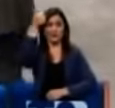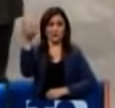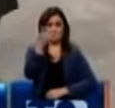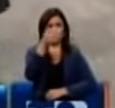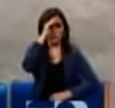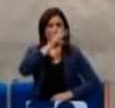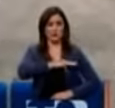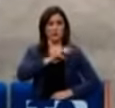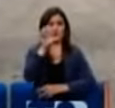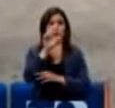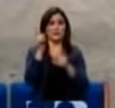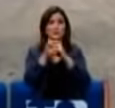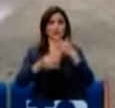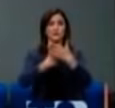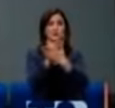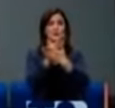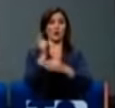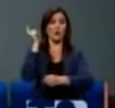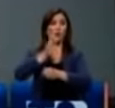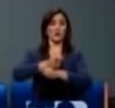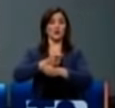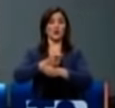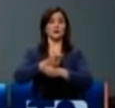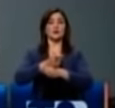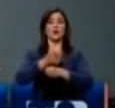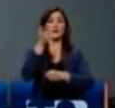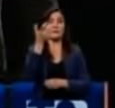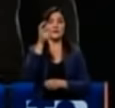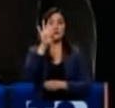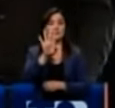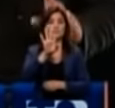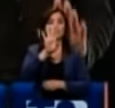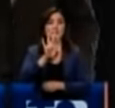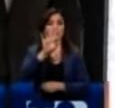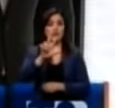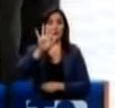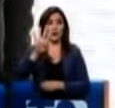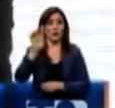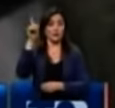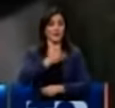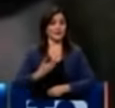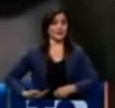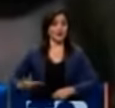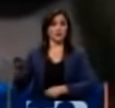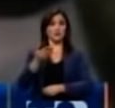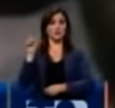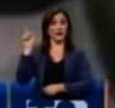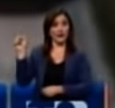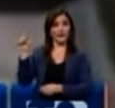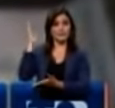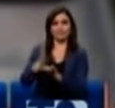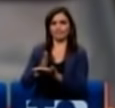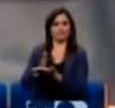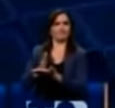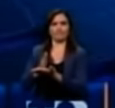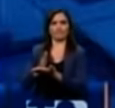hubo un nuevo cambio. A través del decreto ejecutivo 1334, el presidente Correa cesó a Luis Castro como comandante del